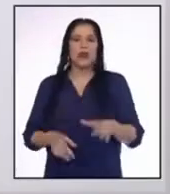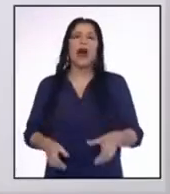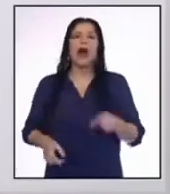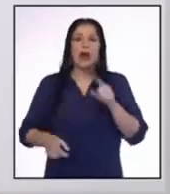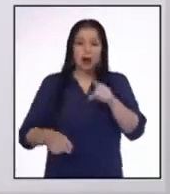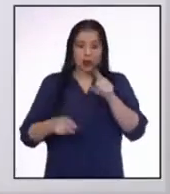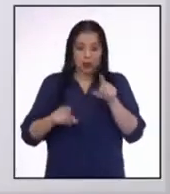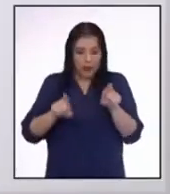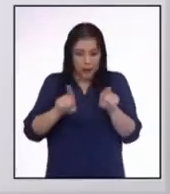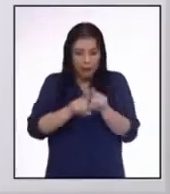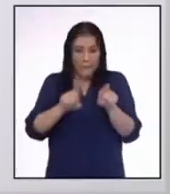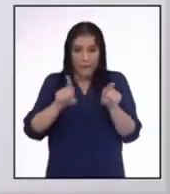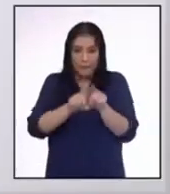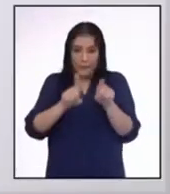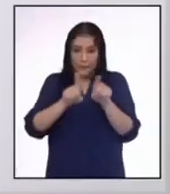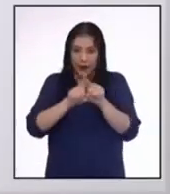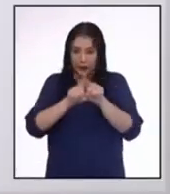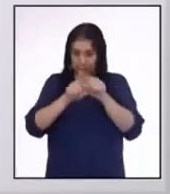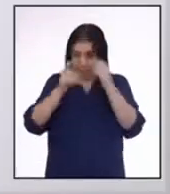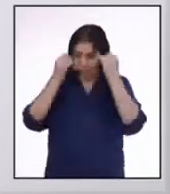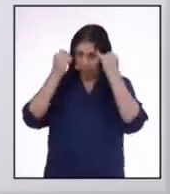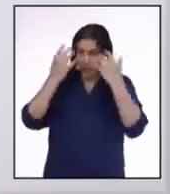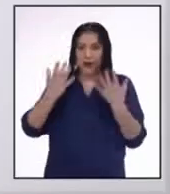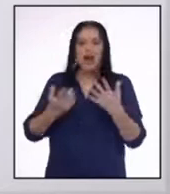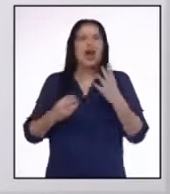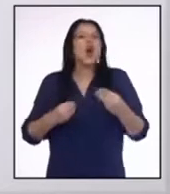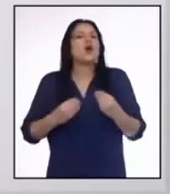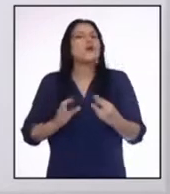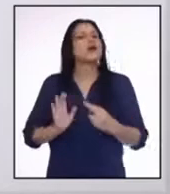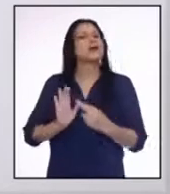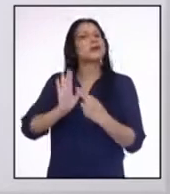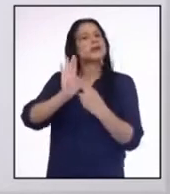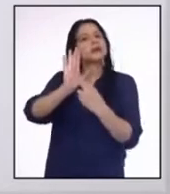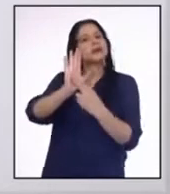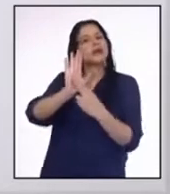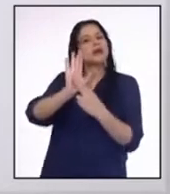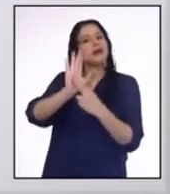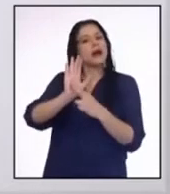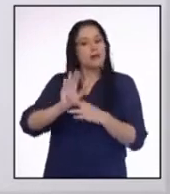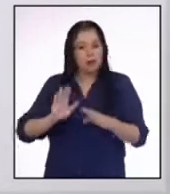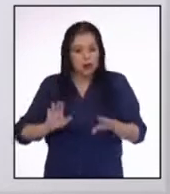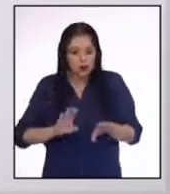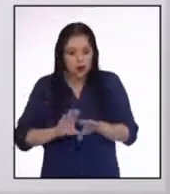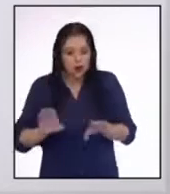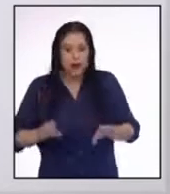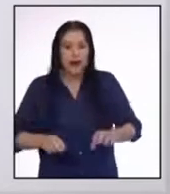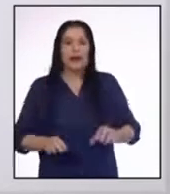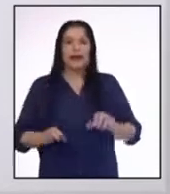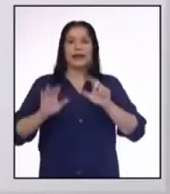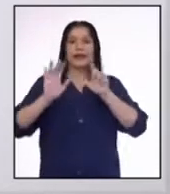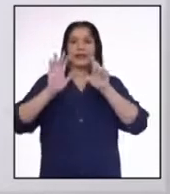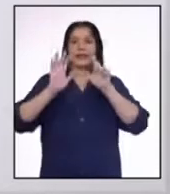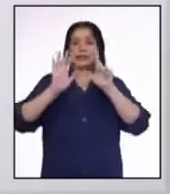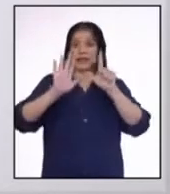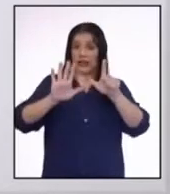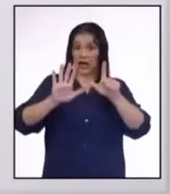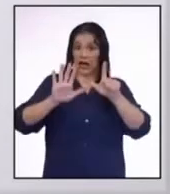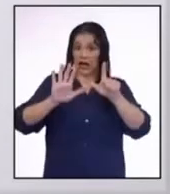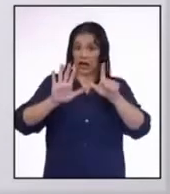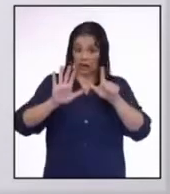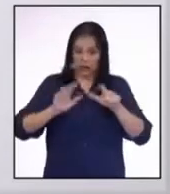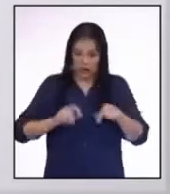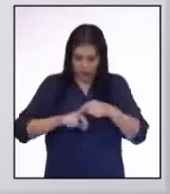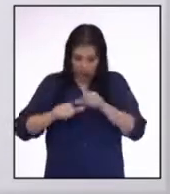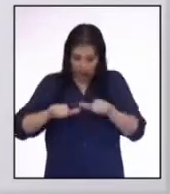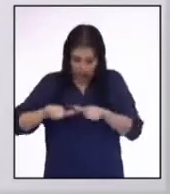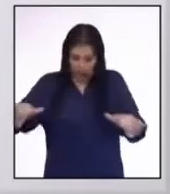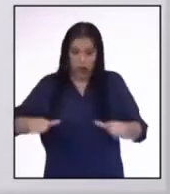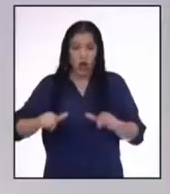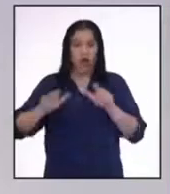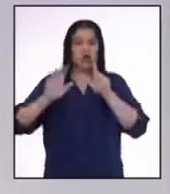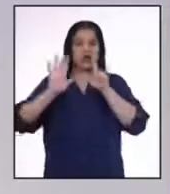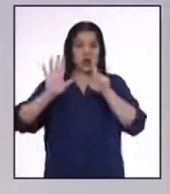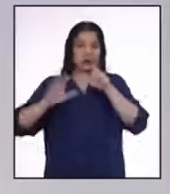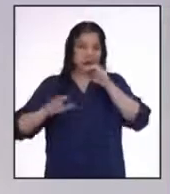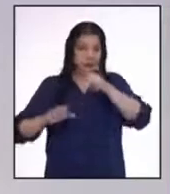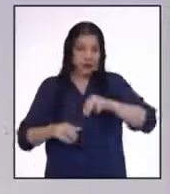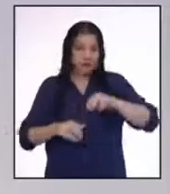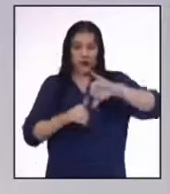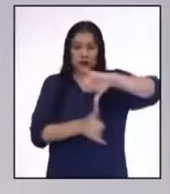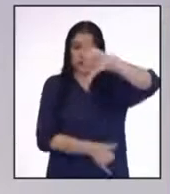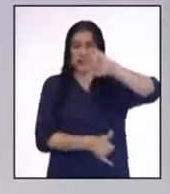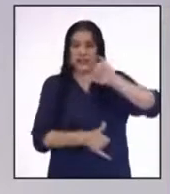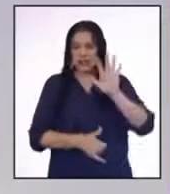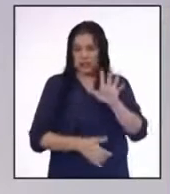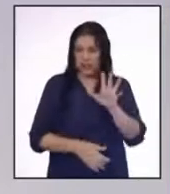Con ese mismo principio, ¿cómo representarían una superficie de 7 metros de largo por 5 metros de ancho? Yo